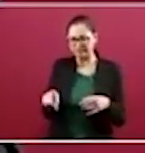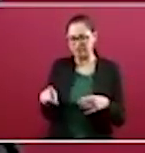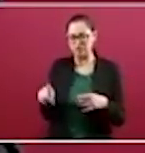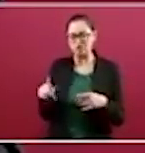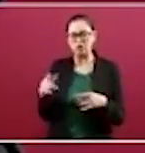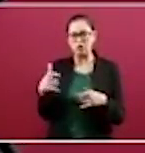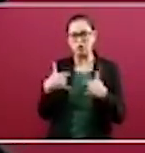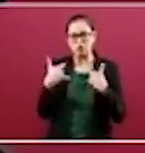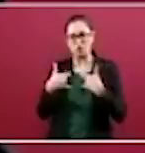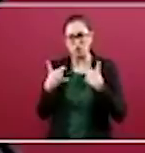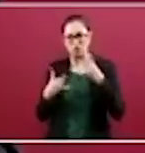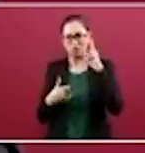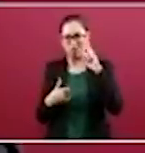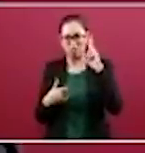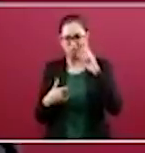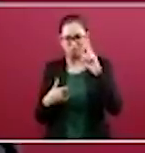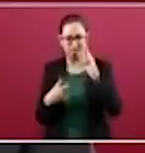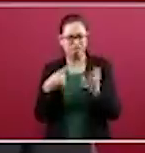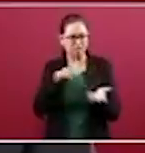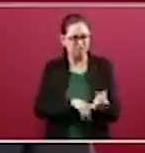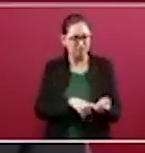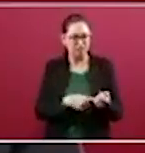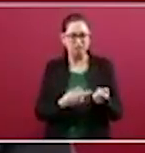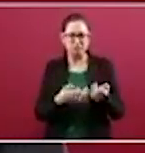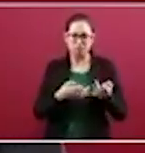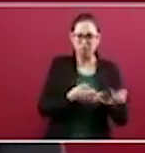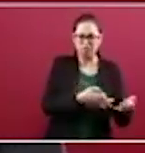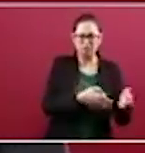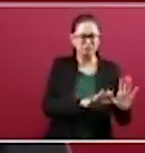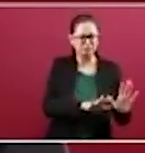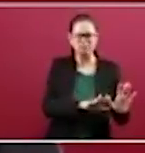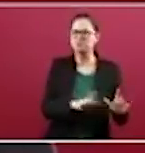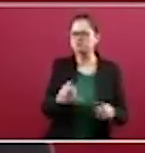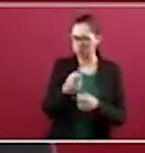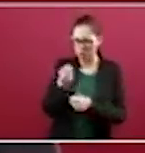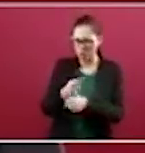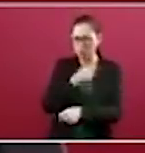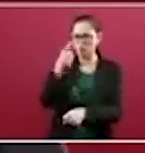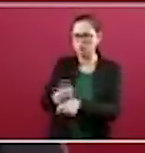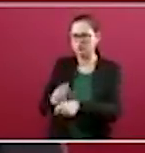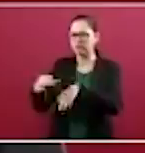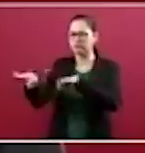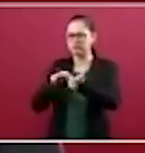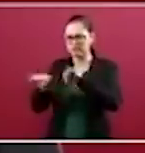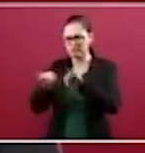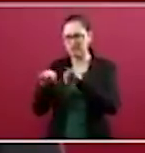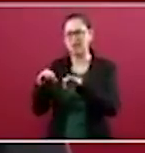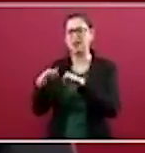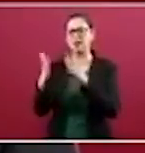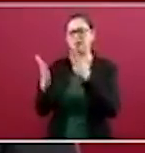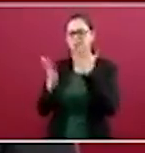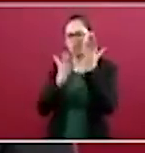engancharse en actividades ilícitas, puedan tener trabajo, puedan estudiar,